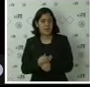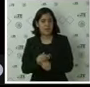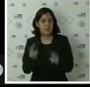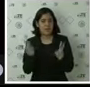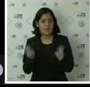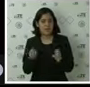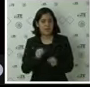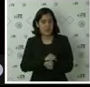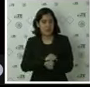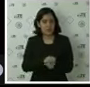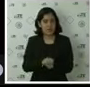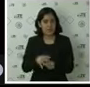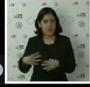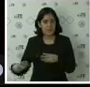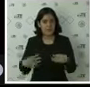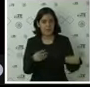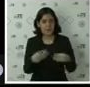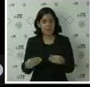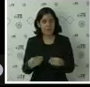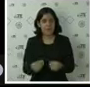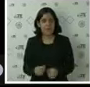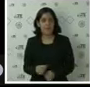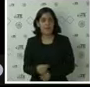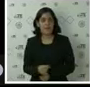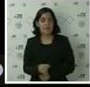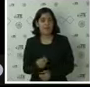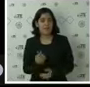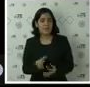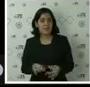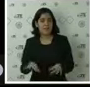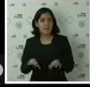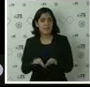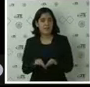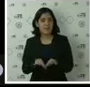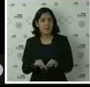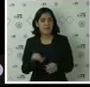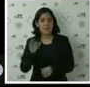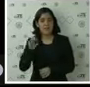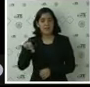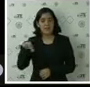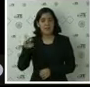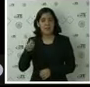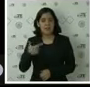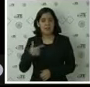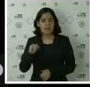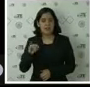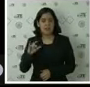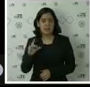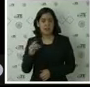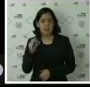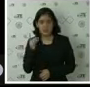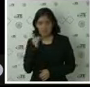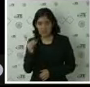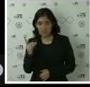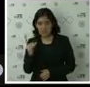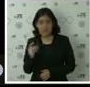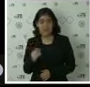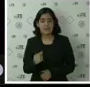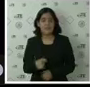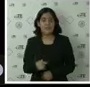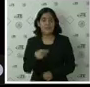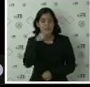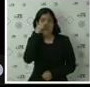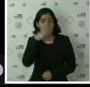Fíjense, uno de los datos más importantes del censo 2020 del INEGI es que en México solo